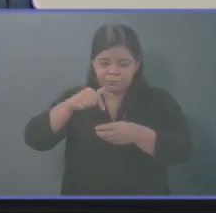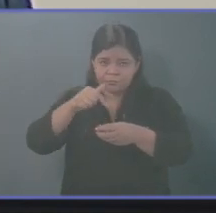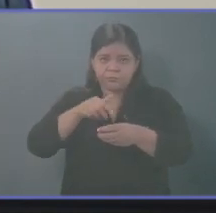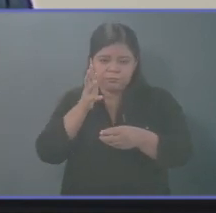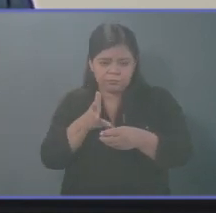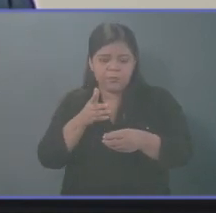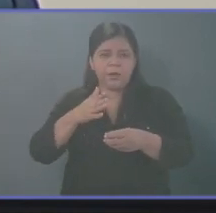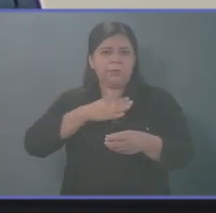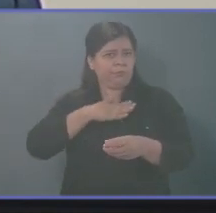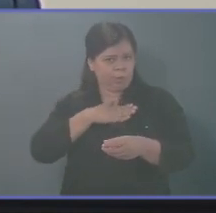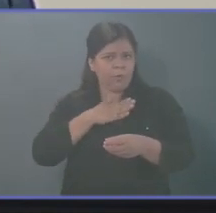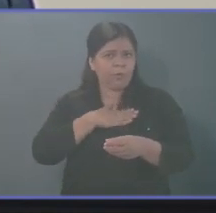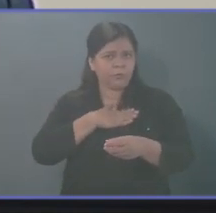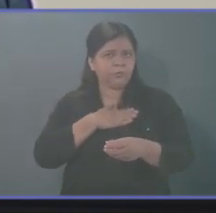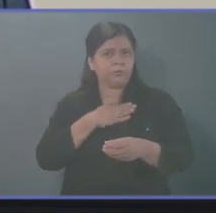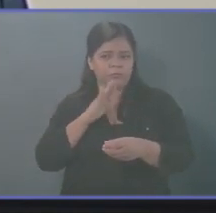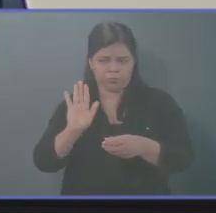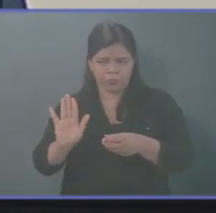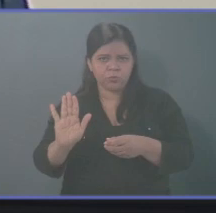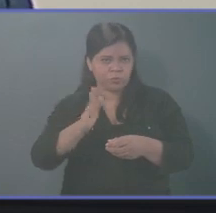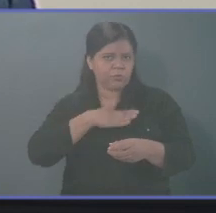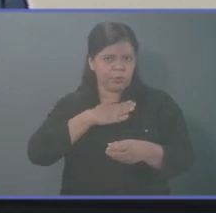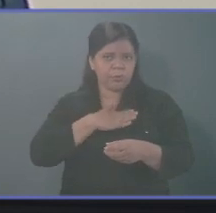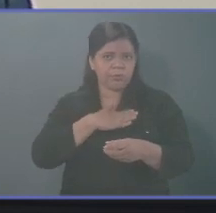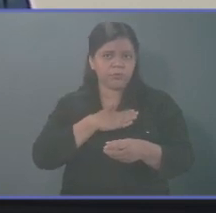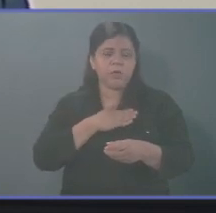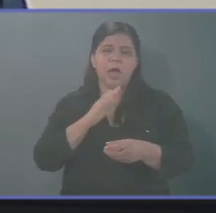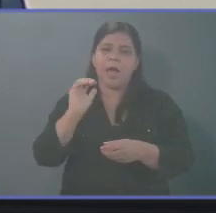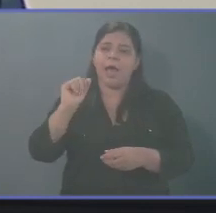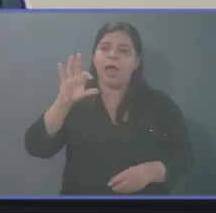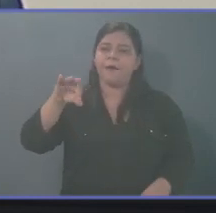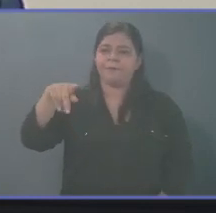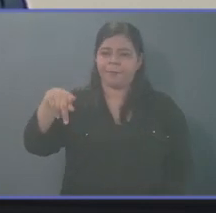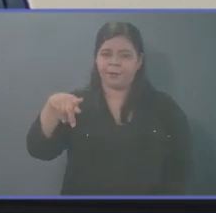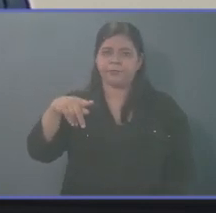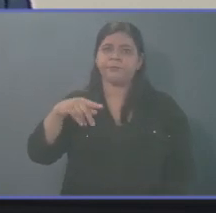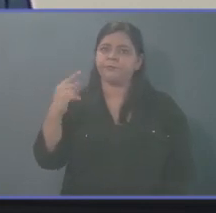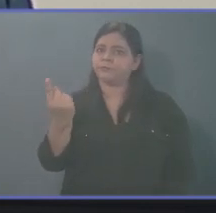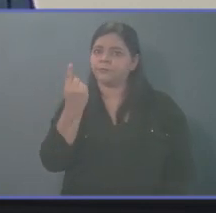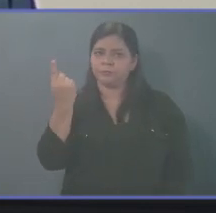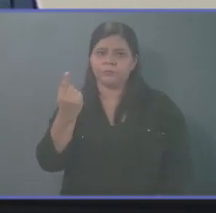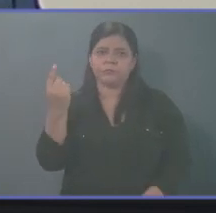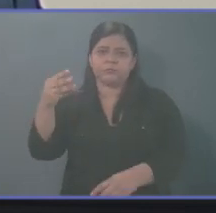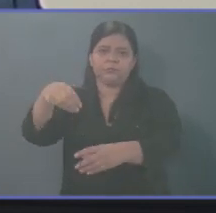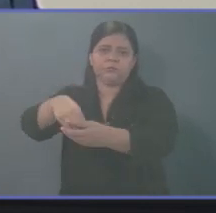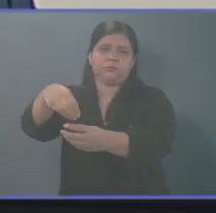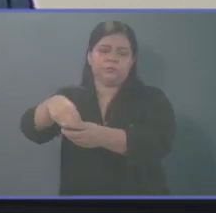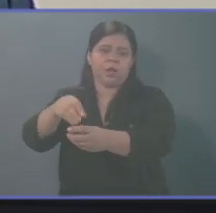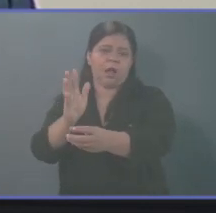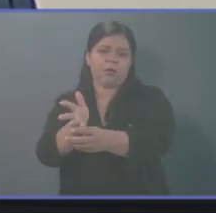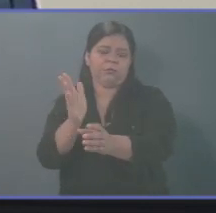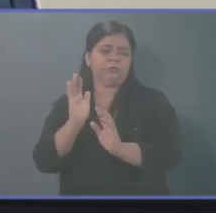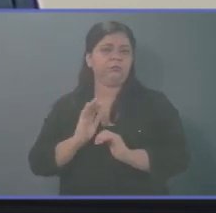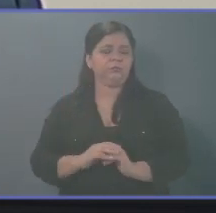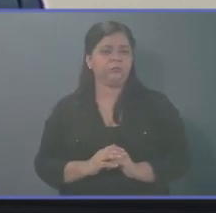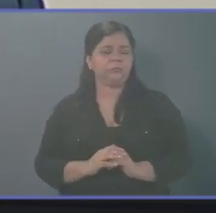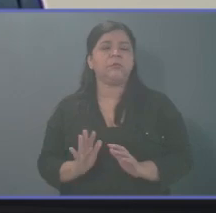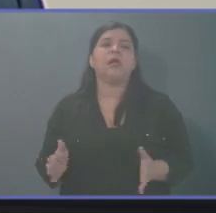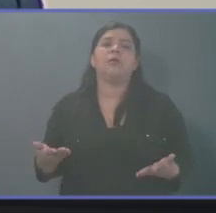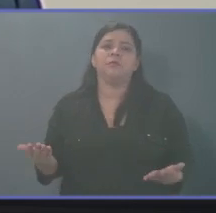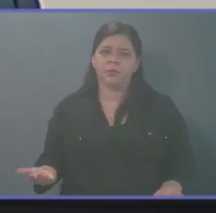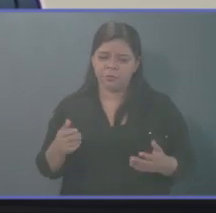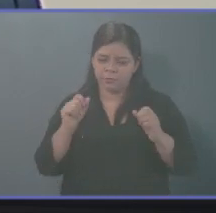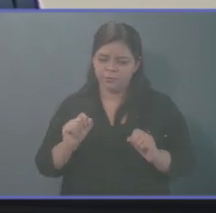son de ellos, que son de los trabajadores, porque las AFPs simplemente los están administrando para que